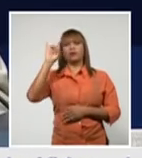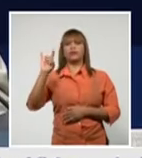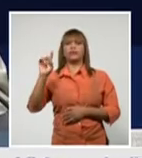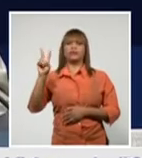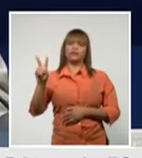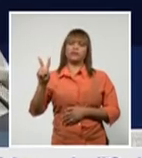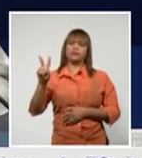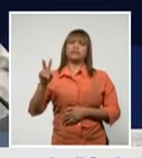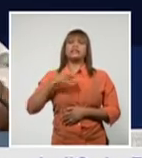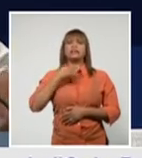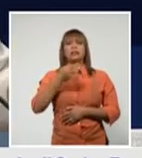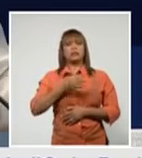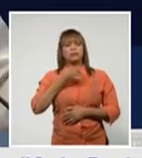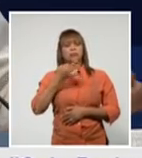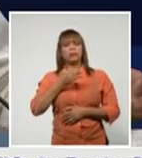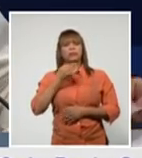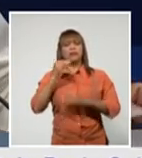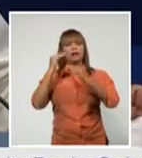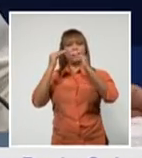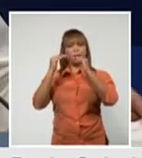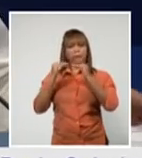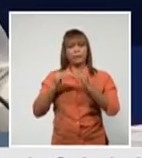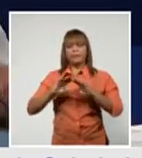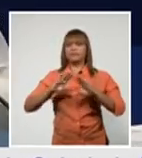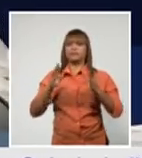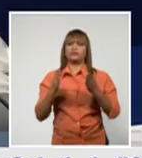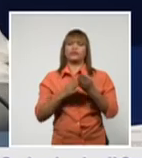explicar todas las territorios.